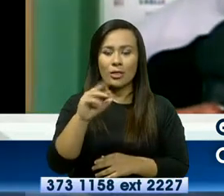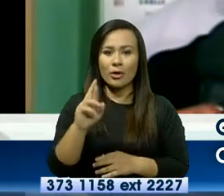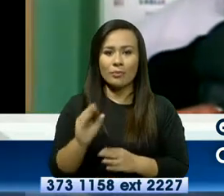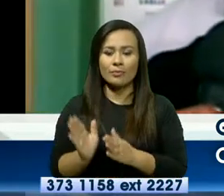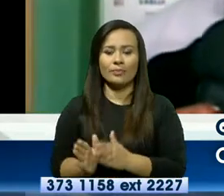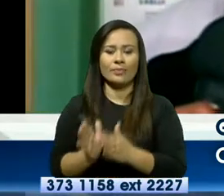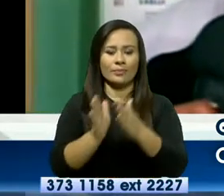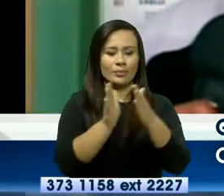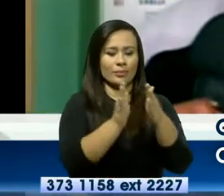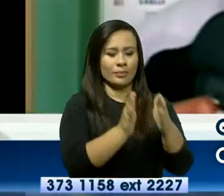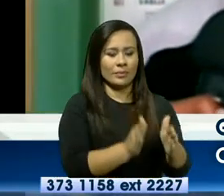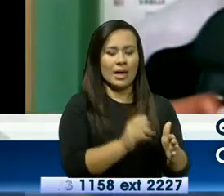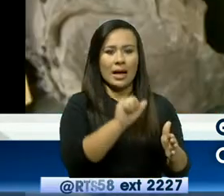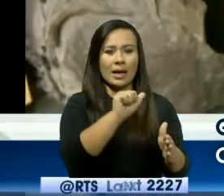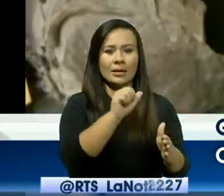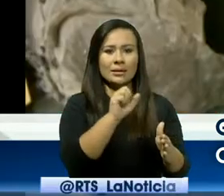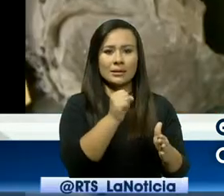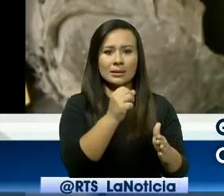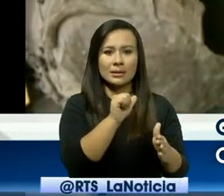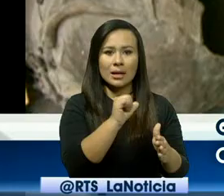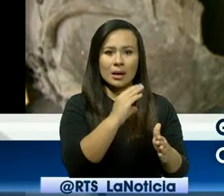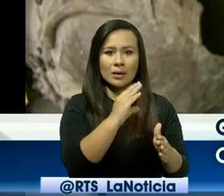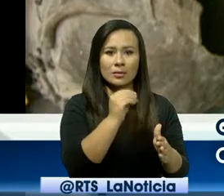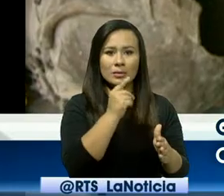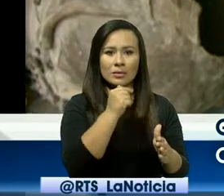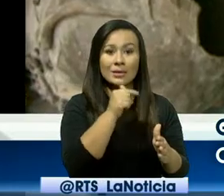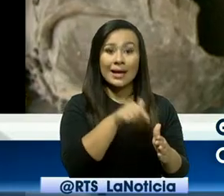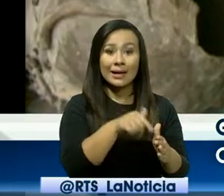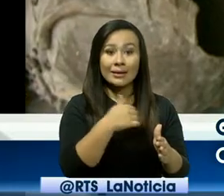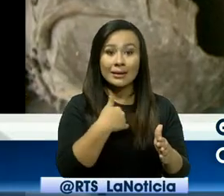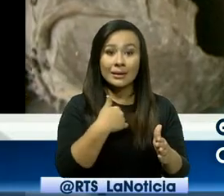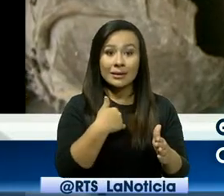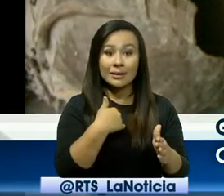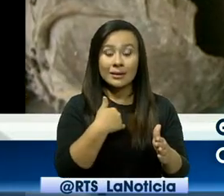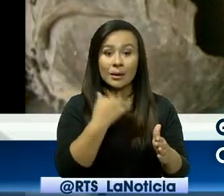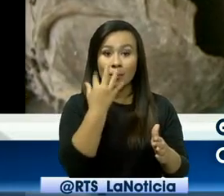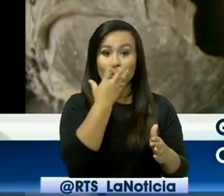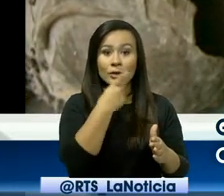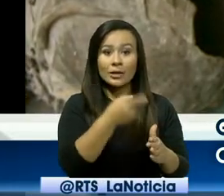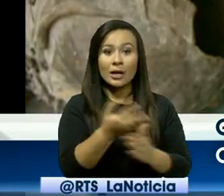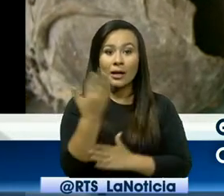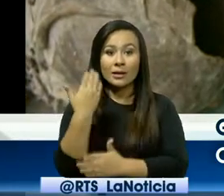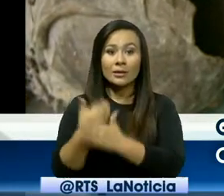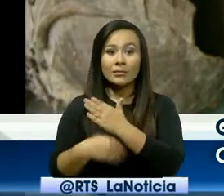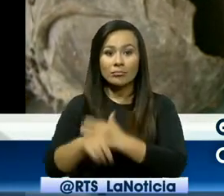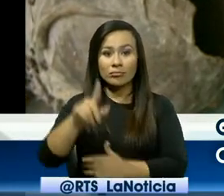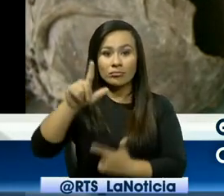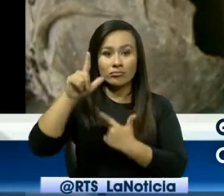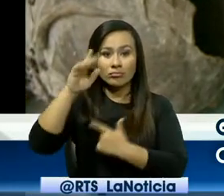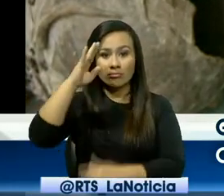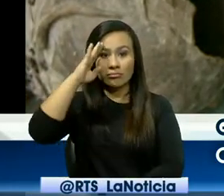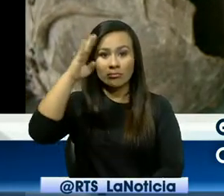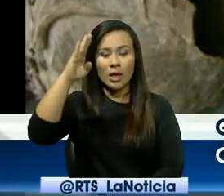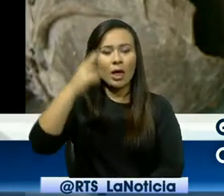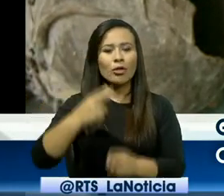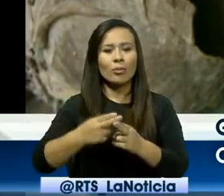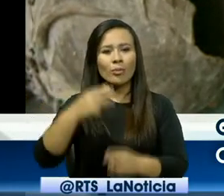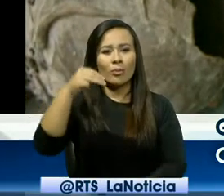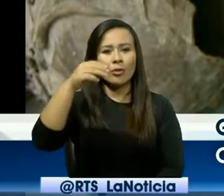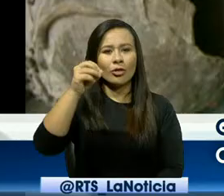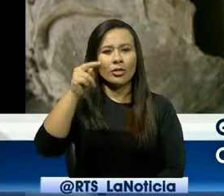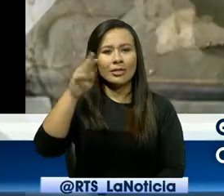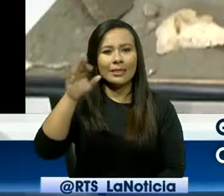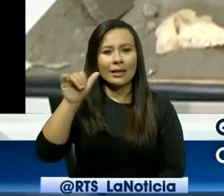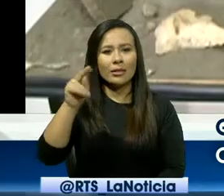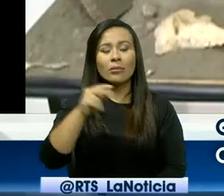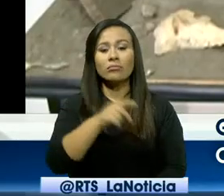los Azacos, sí, donde que existe inclusive una bonita historia de un general llamado Montana, que él